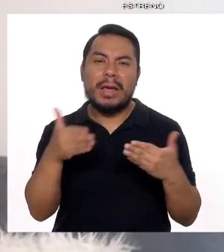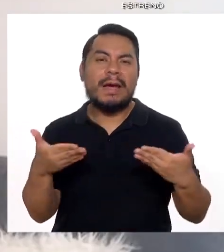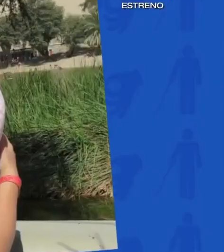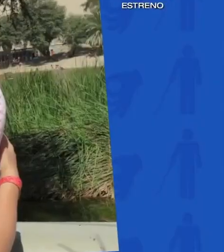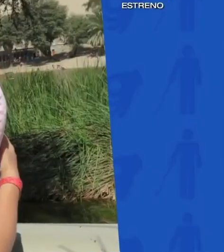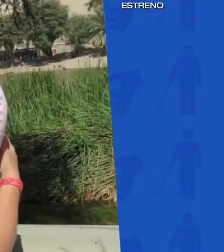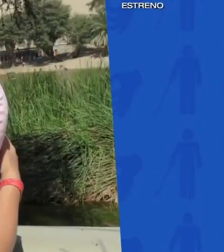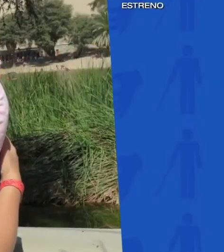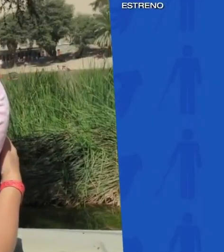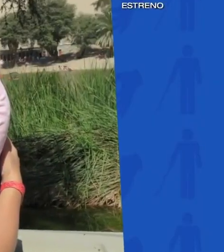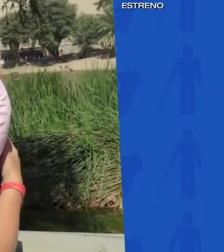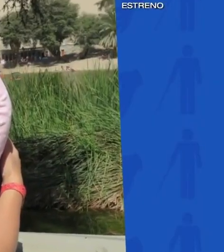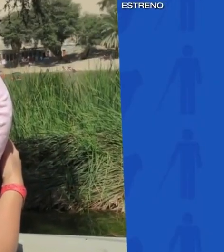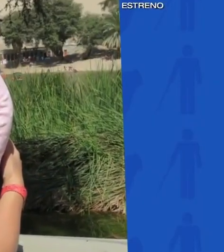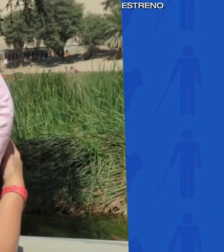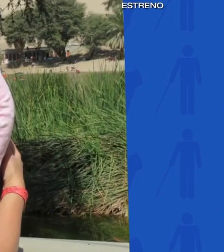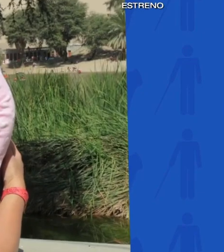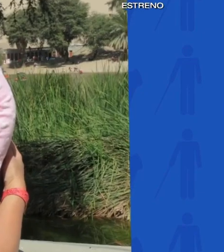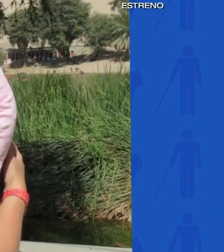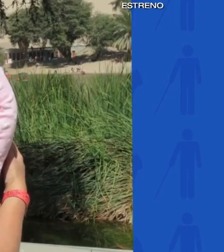barreras.